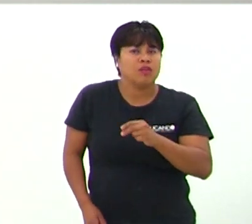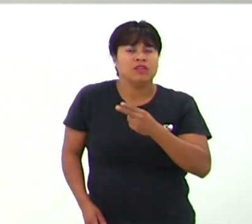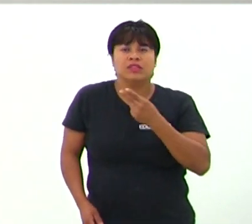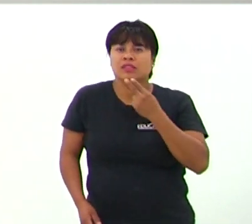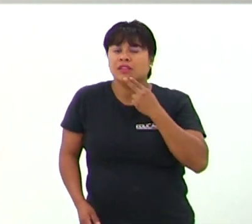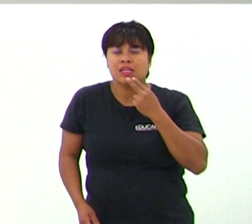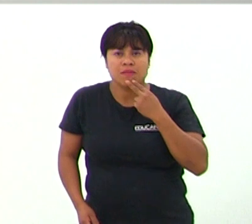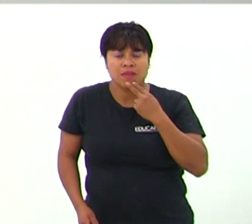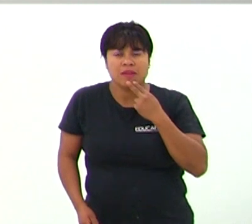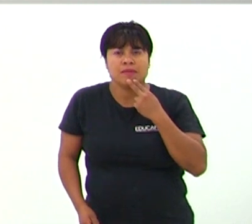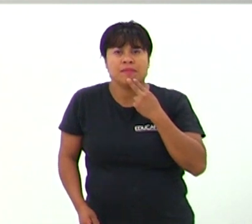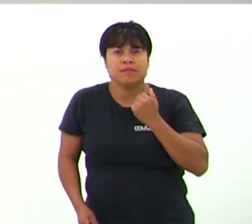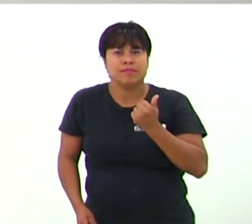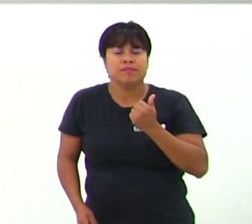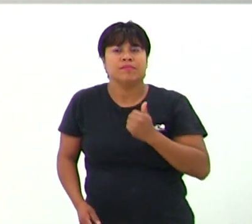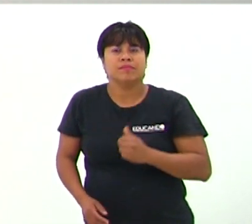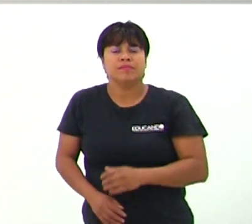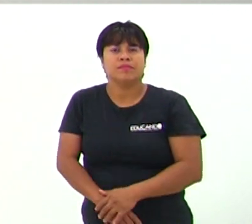funciona